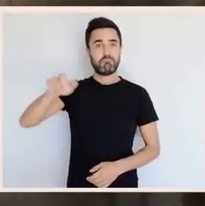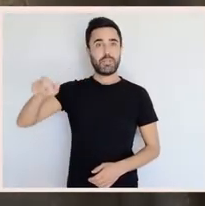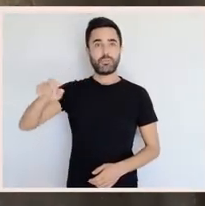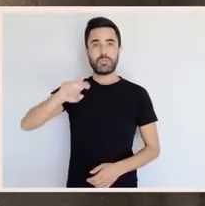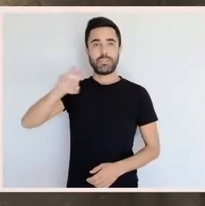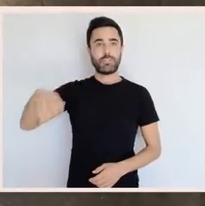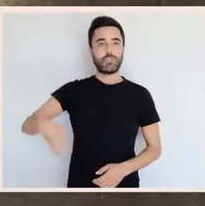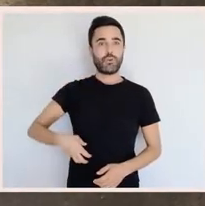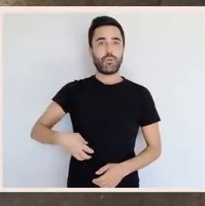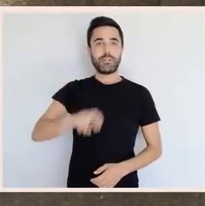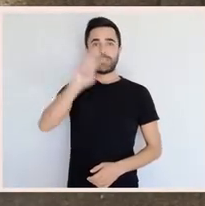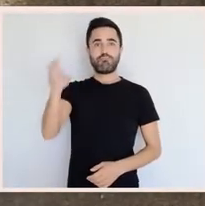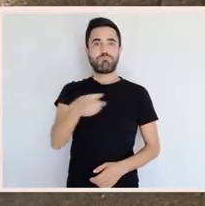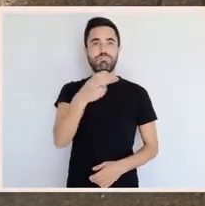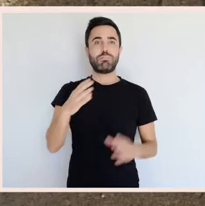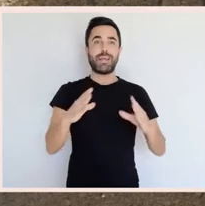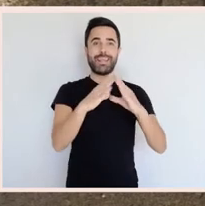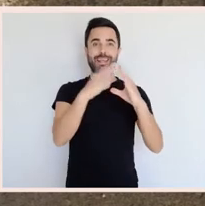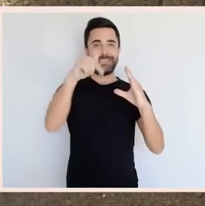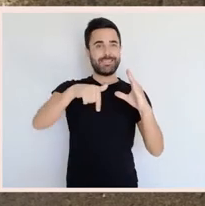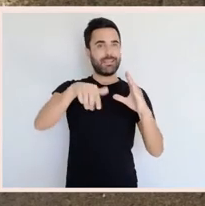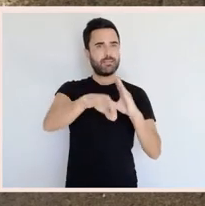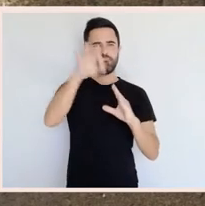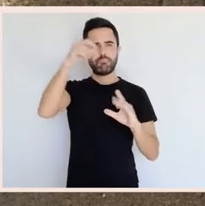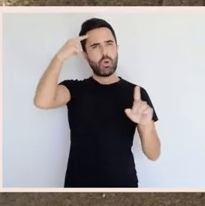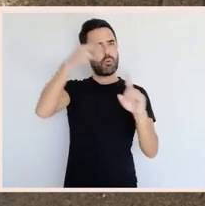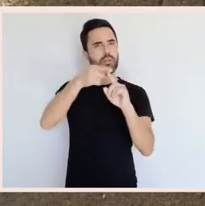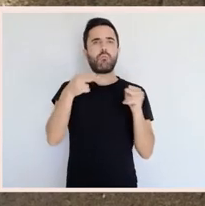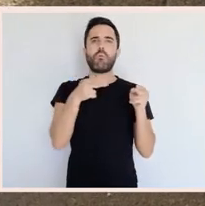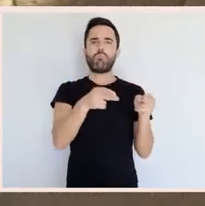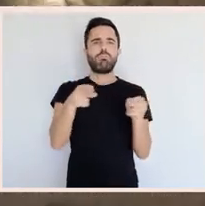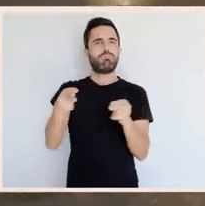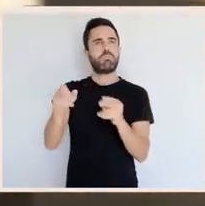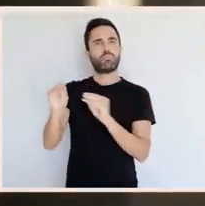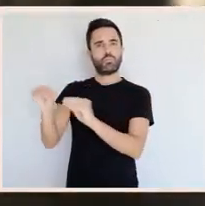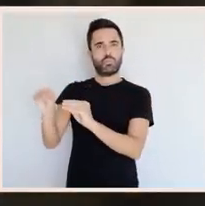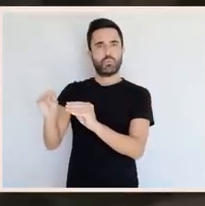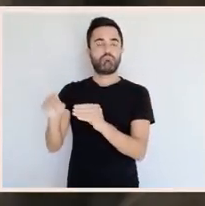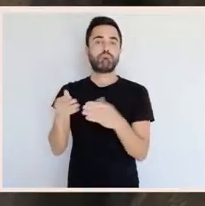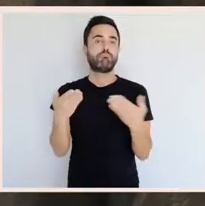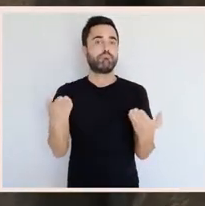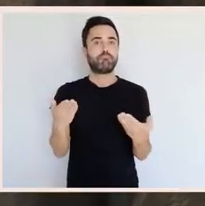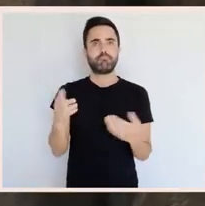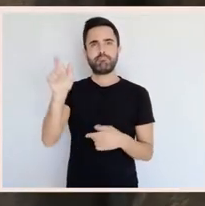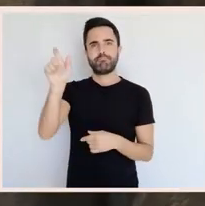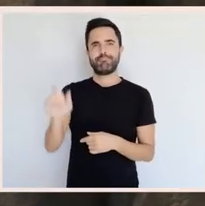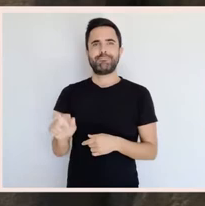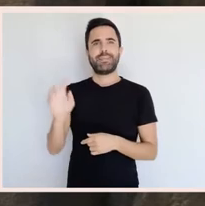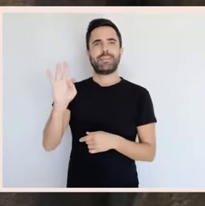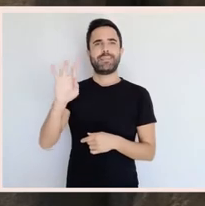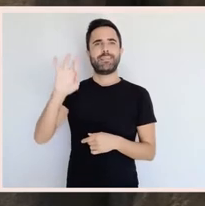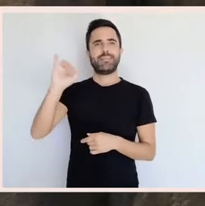foi o lugar escollido por diversos nobres para instalar o seu enterramento. Así, nesta segunda capela do lado do